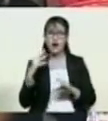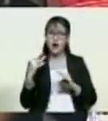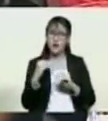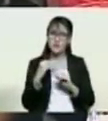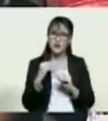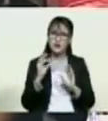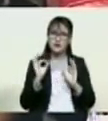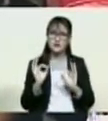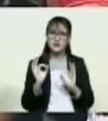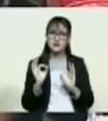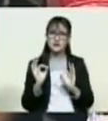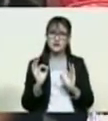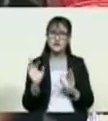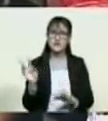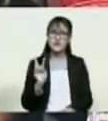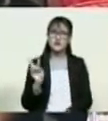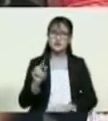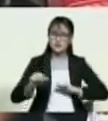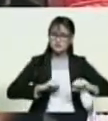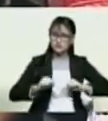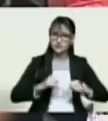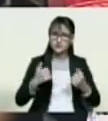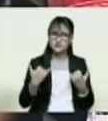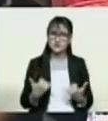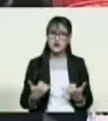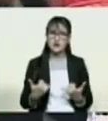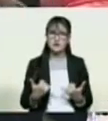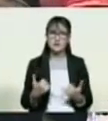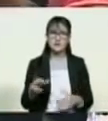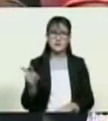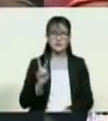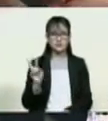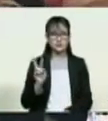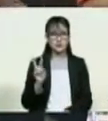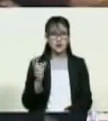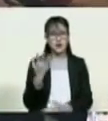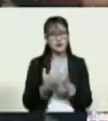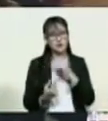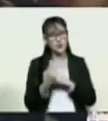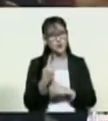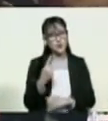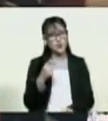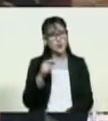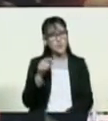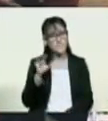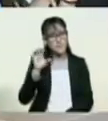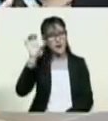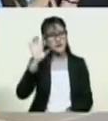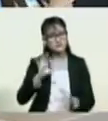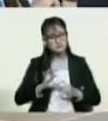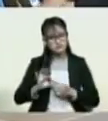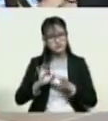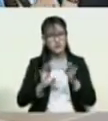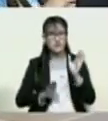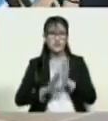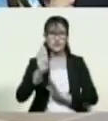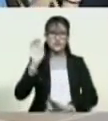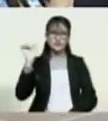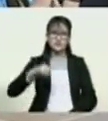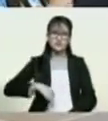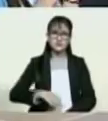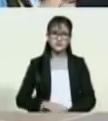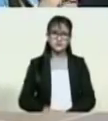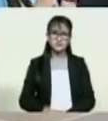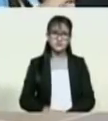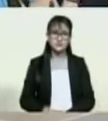hablemos qué, como Venezuela, a que actuemos cómo, como Venezuela, como un solo país unido para salir adelante.